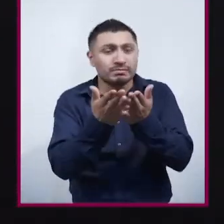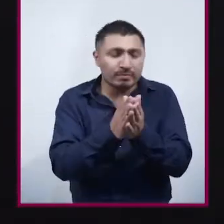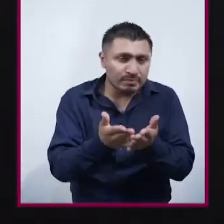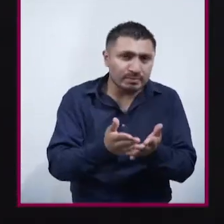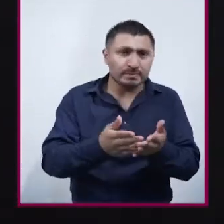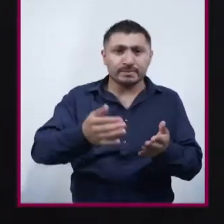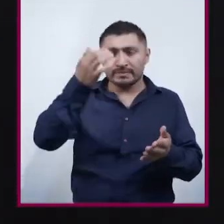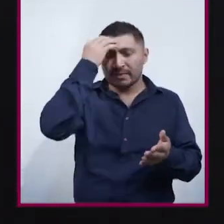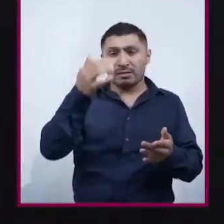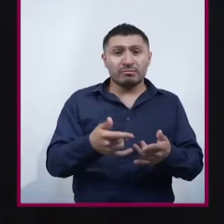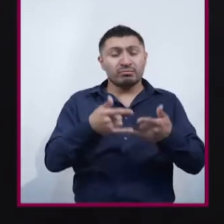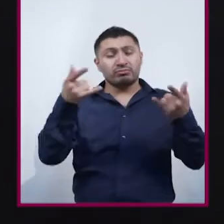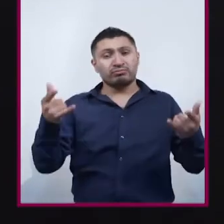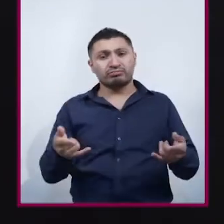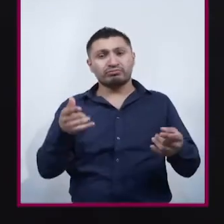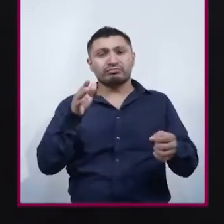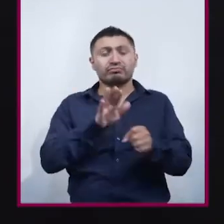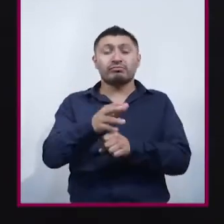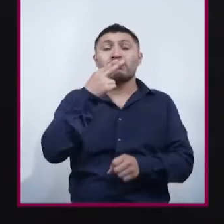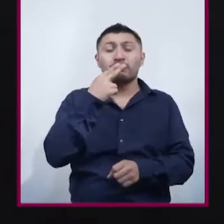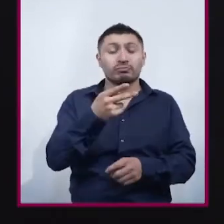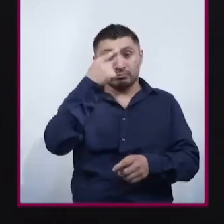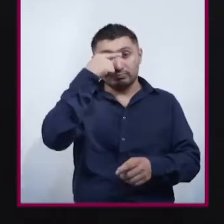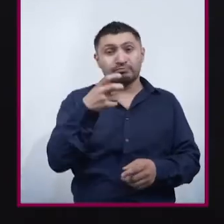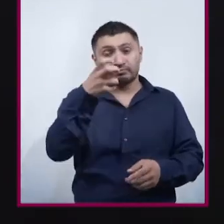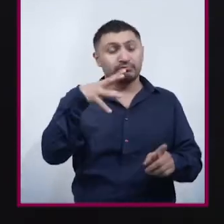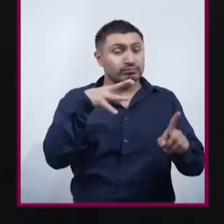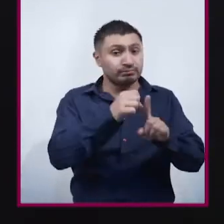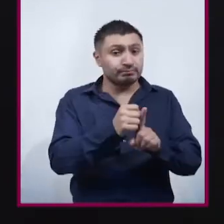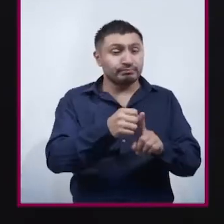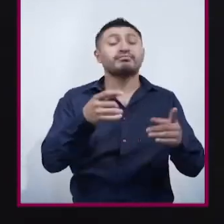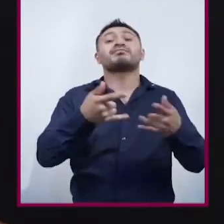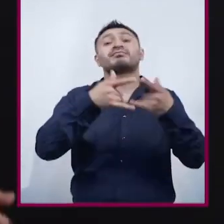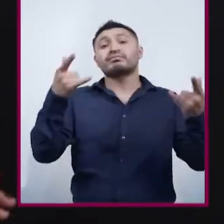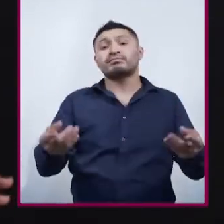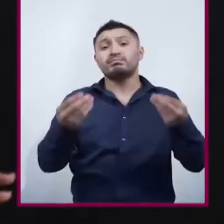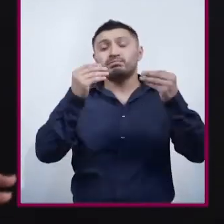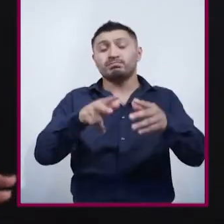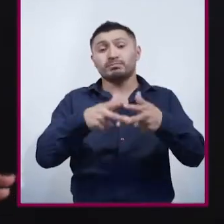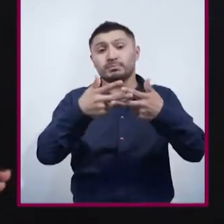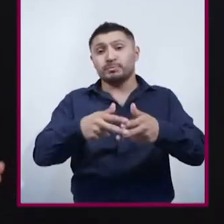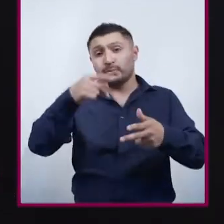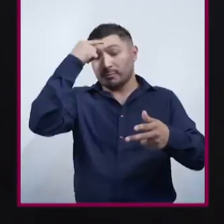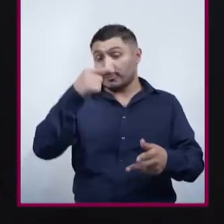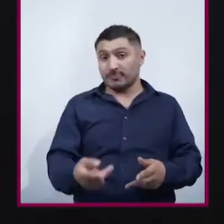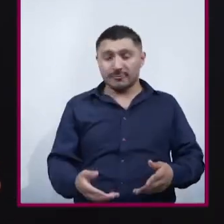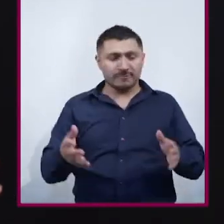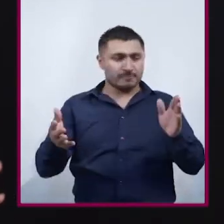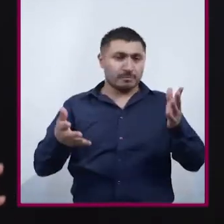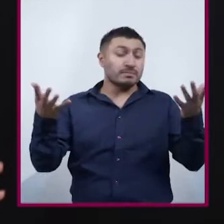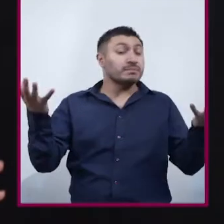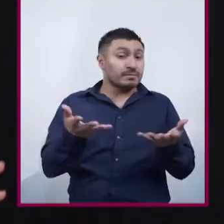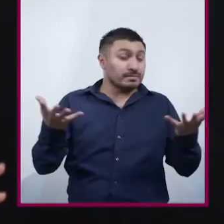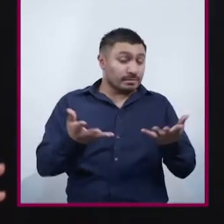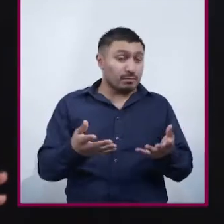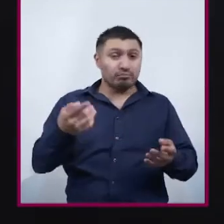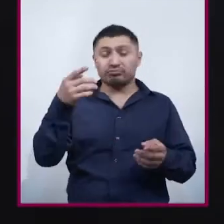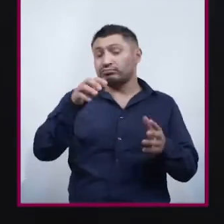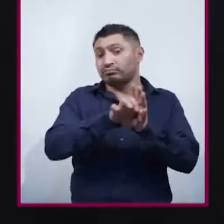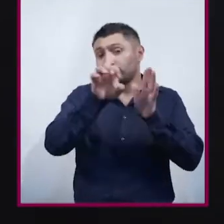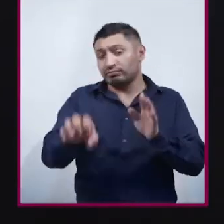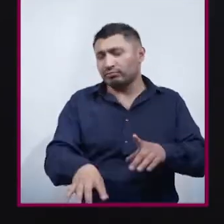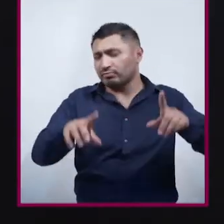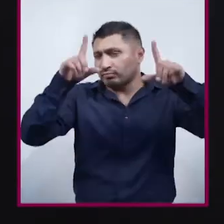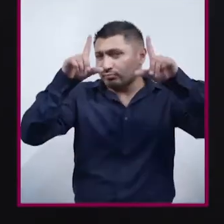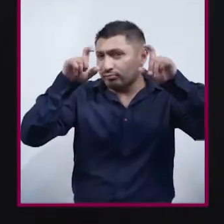historia? ¿De qué se valen para hacerlo? La historia tiene muchas herramientas para su construcción. Una de ellas